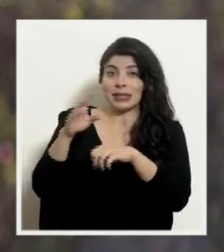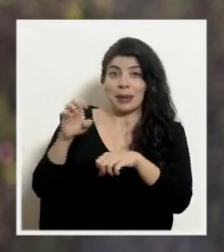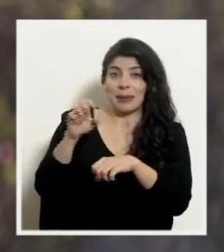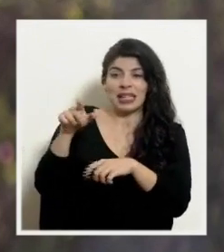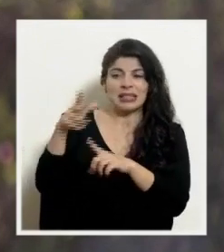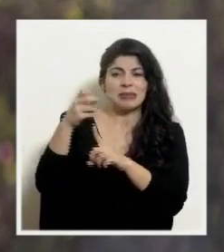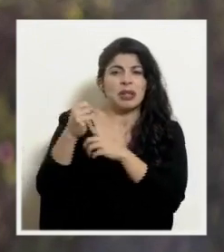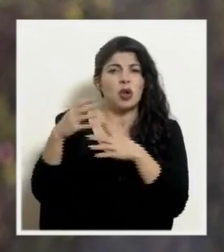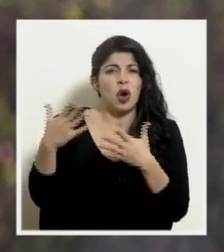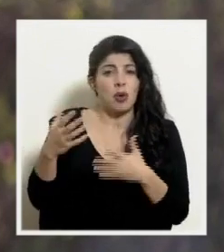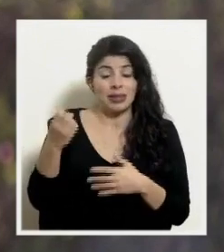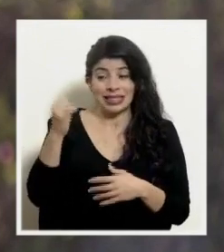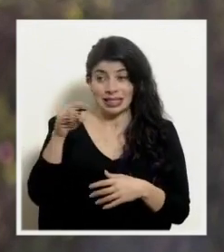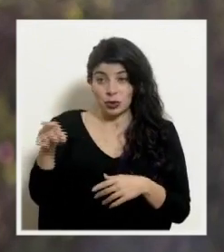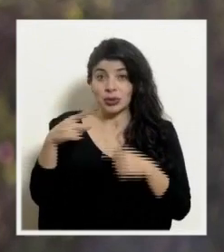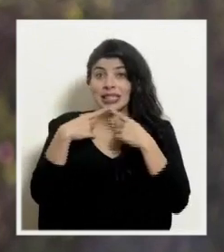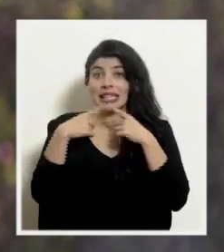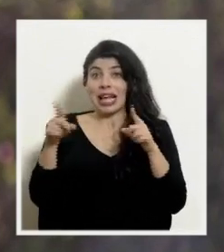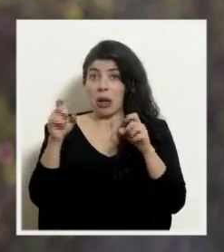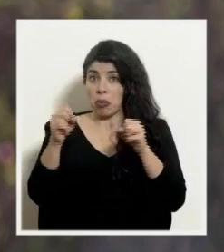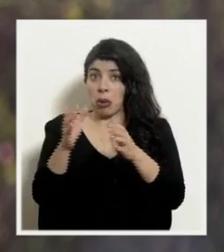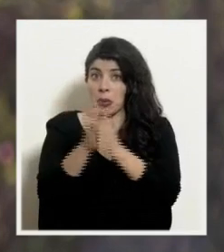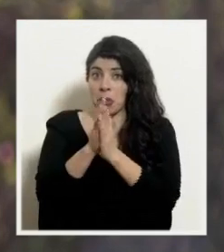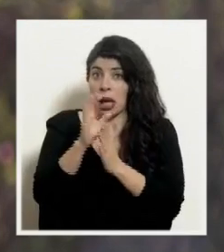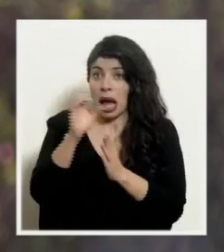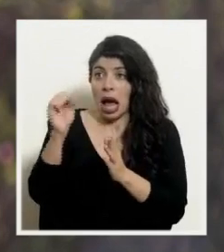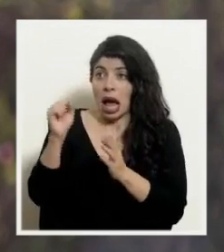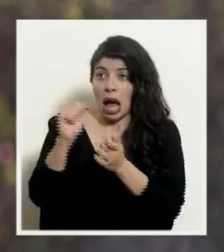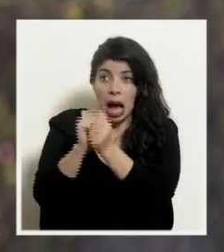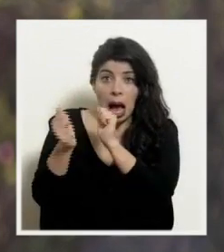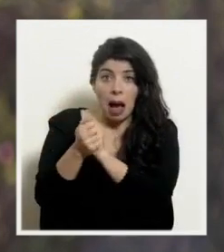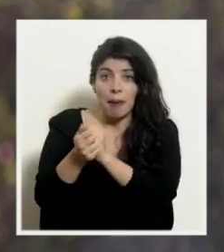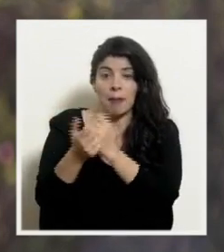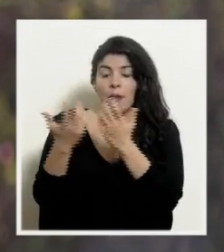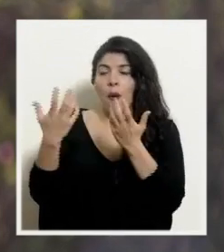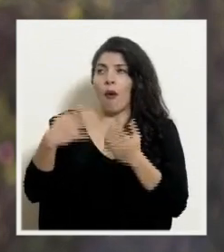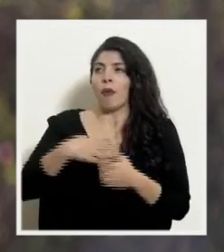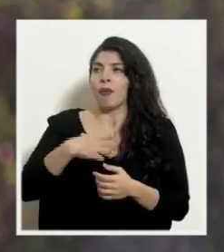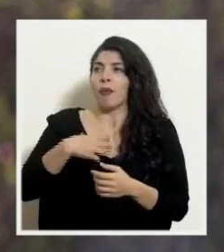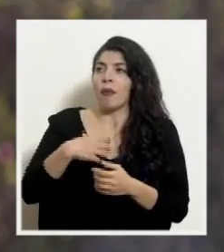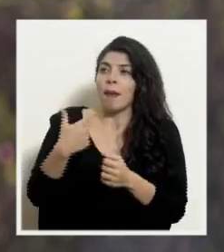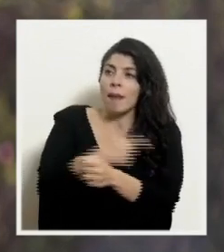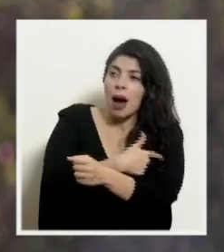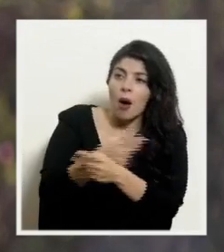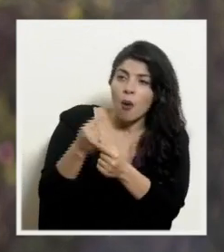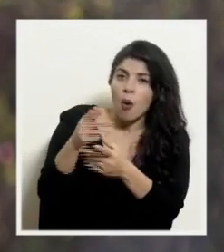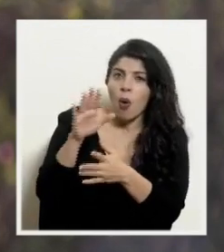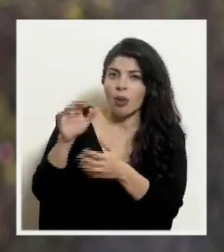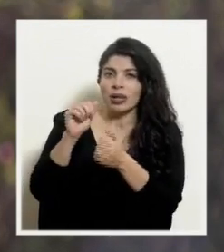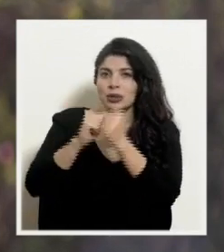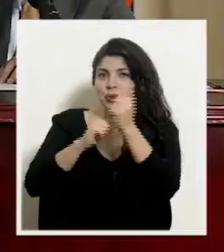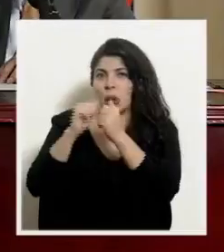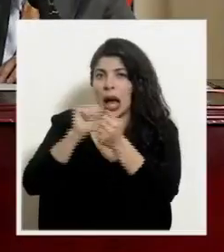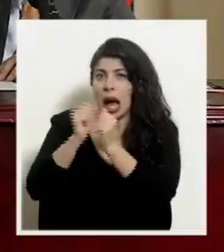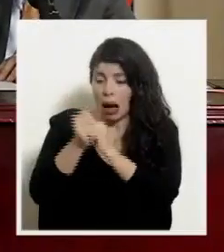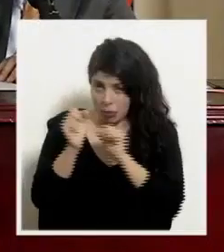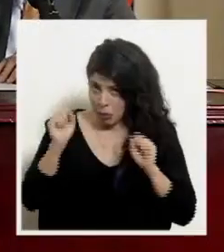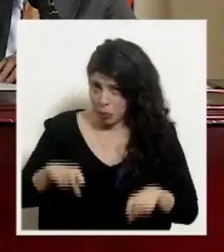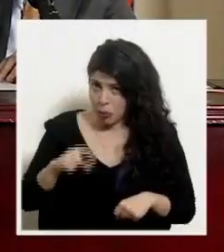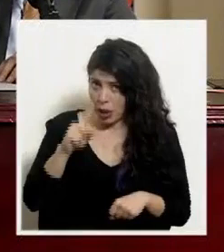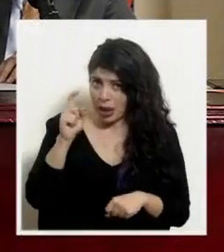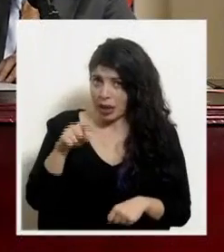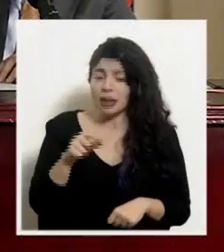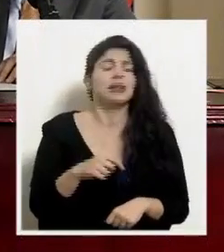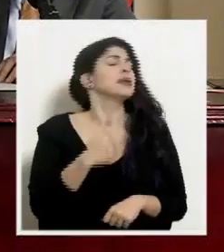ustedes al declararlo también le pueden exigir a la Caja algunos cambios, por ejemplo, no sé, que acelere vacunación, que haga algún cambio en la estructura que está teniendo en este momento. Muchas gracias. Gracias, Tomás.